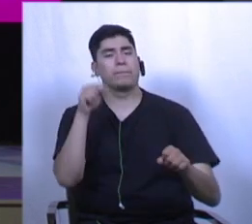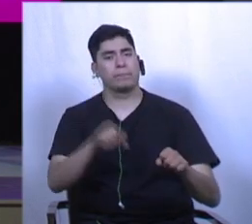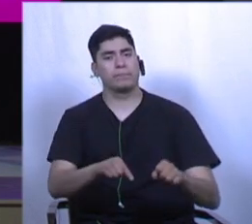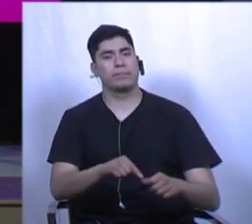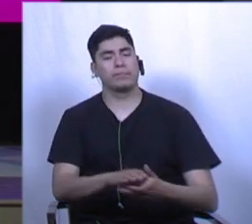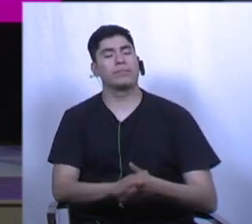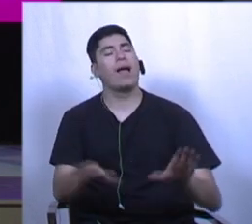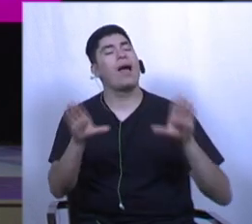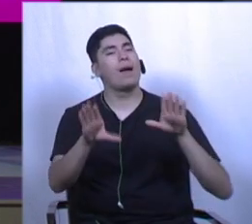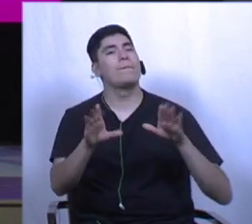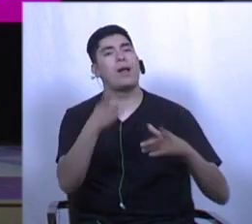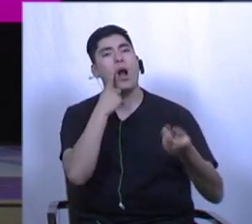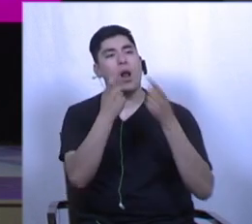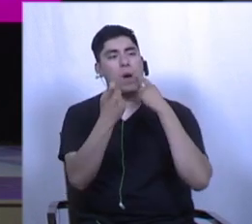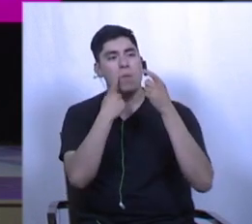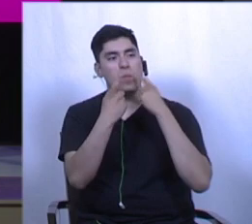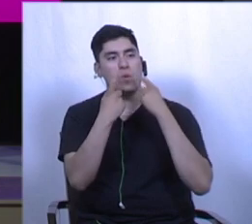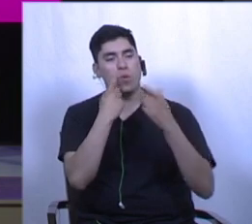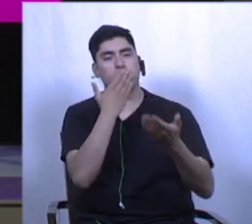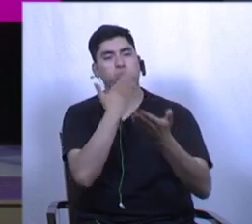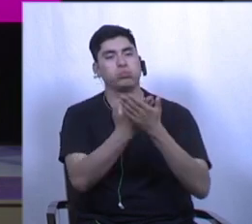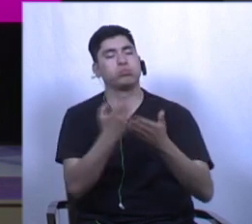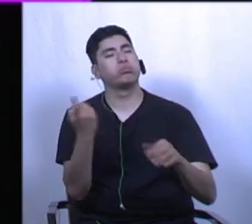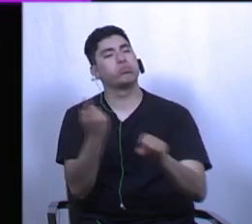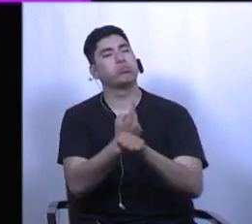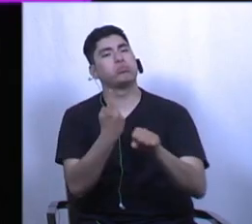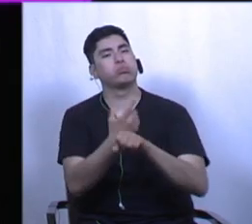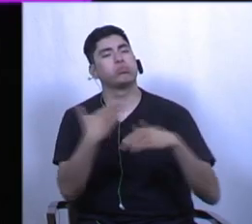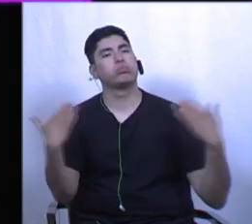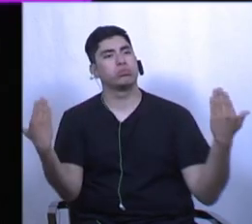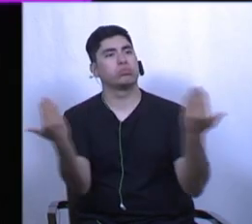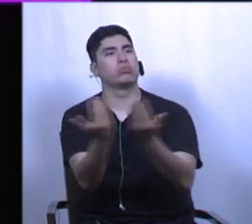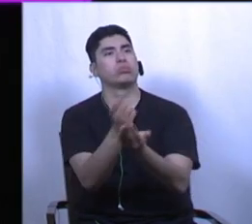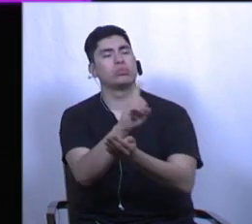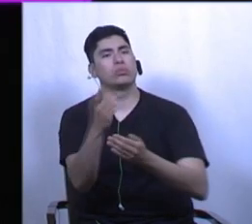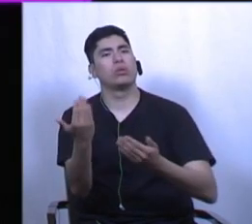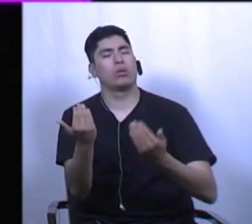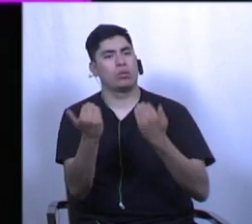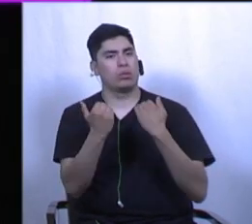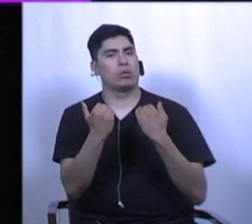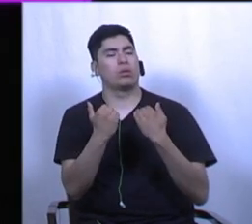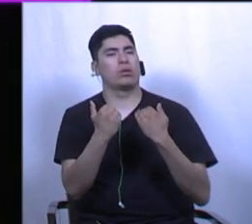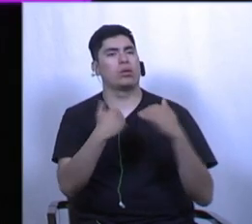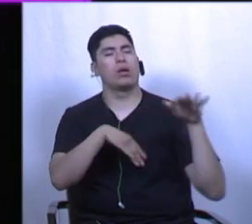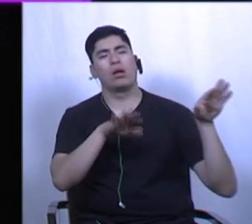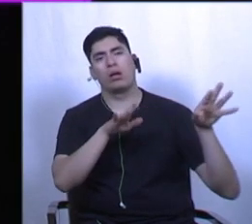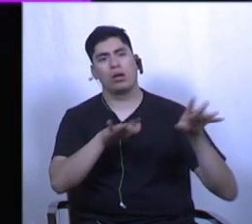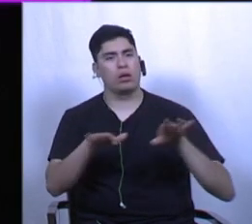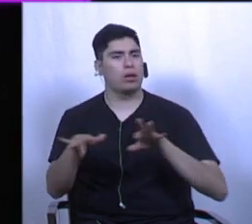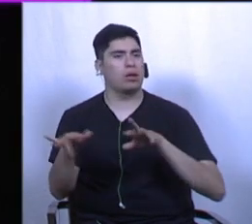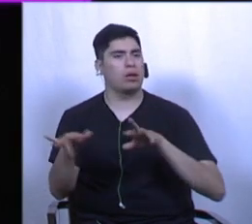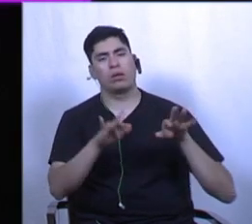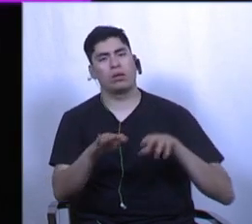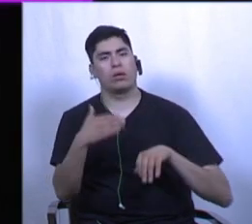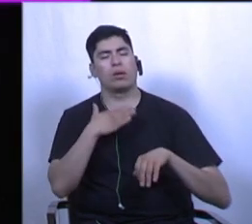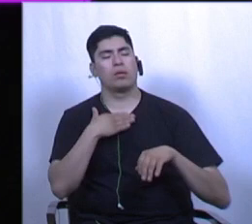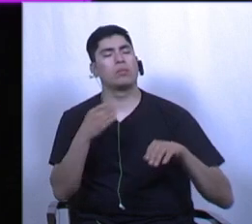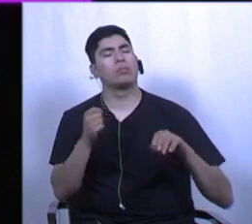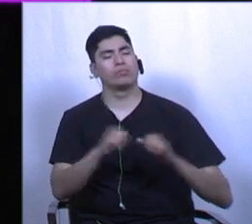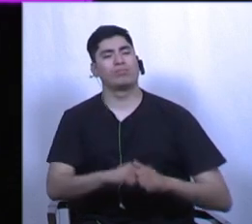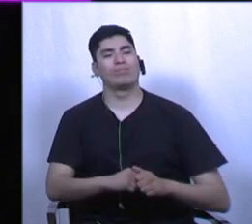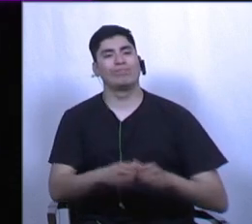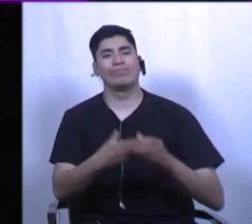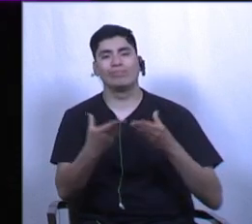para el momento de conversación. Si no recibo su pregunta, por favor escríbame un correo después del Congreso. Muchas gracias